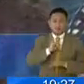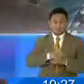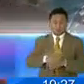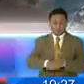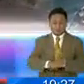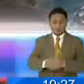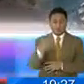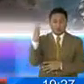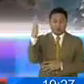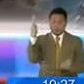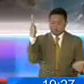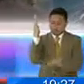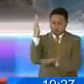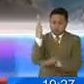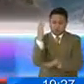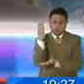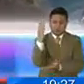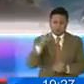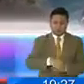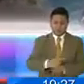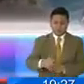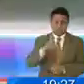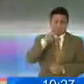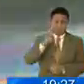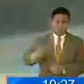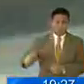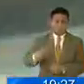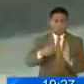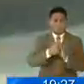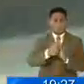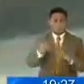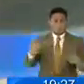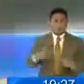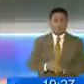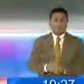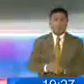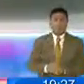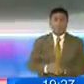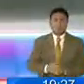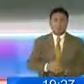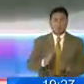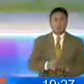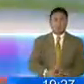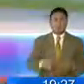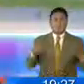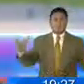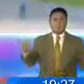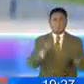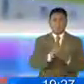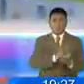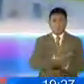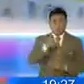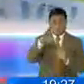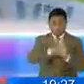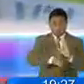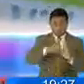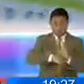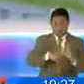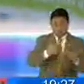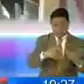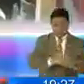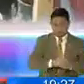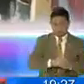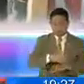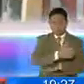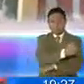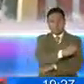tala de árboles ha impactado al turismo. Dicen que los megaproyectos mineros provocan impactos negativos en zonas de la provincia de